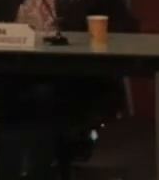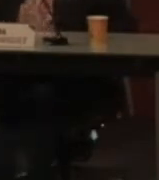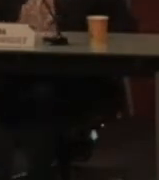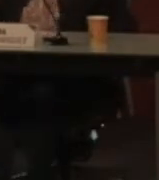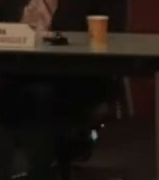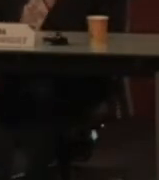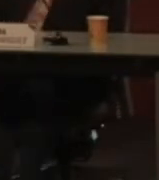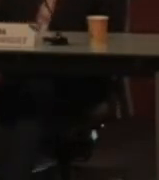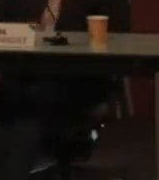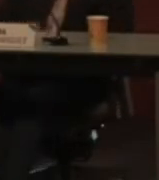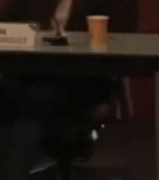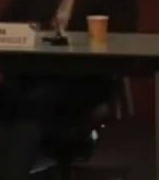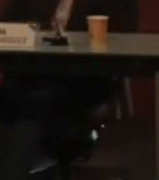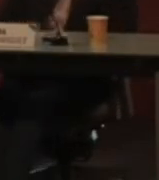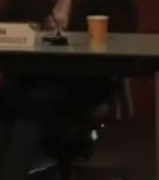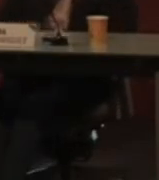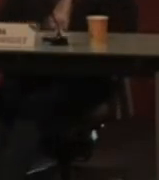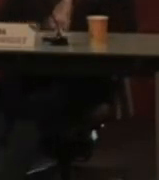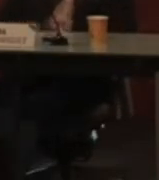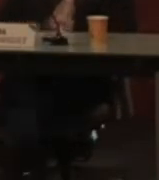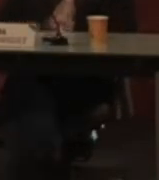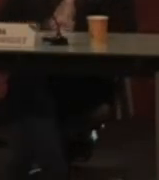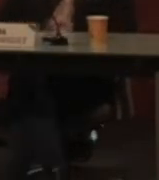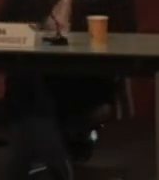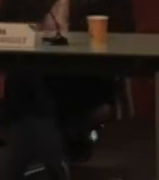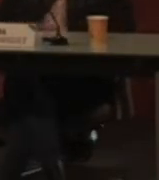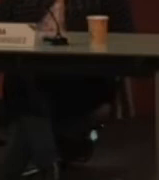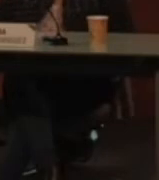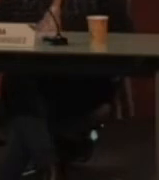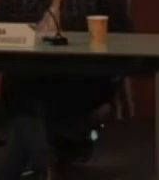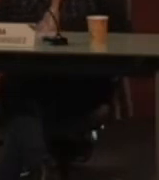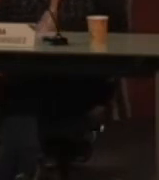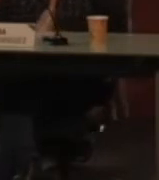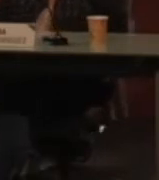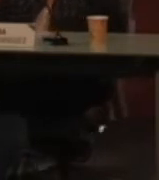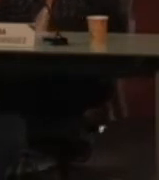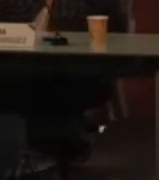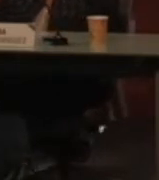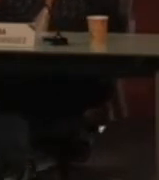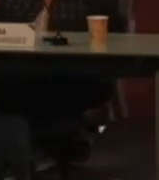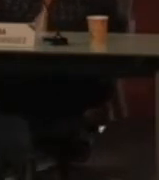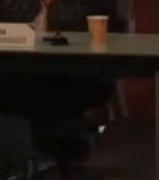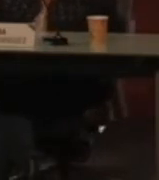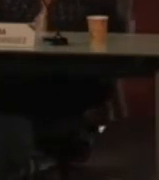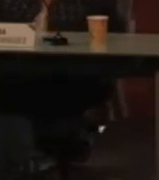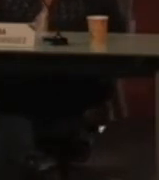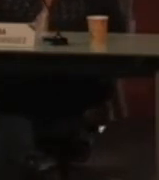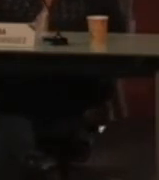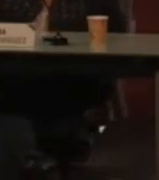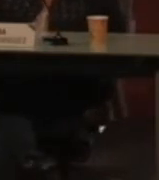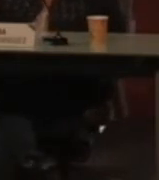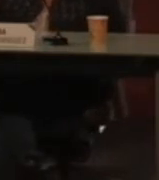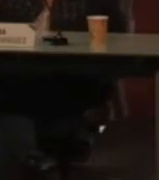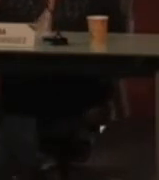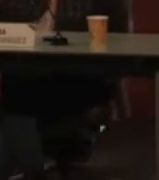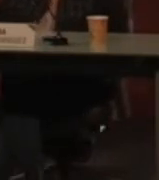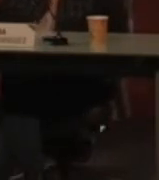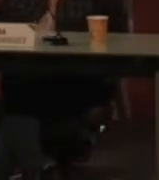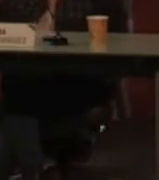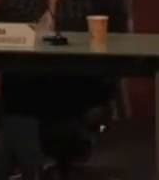poder extraer los recursos como el petróleo, ¿no?, como el gas natural, en zonas que antes